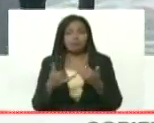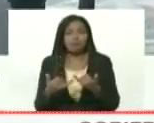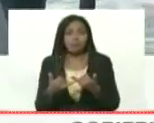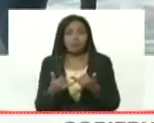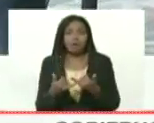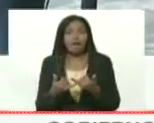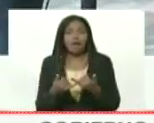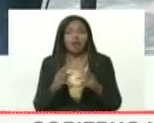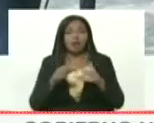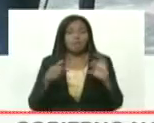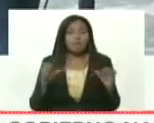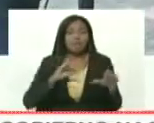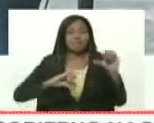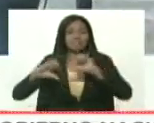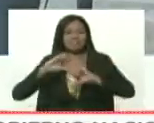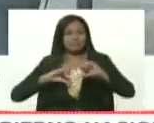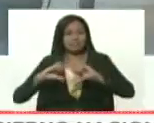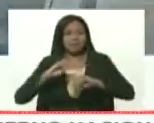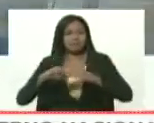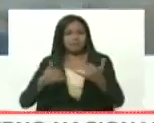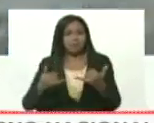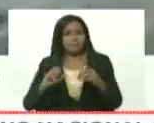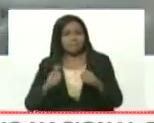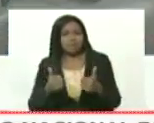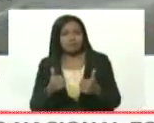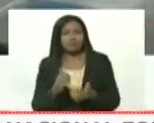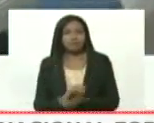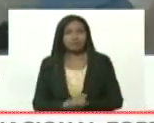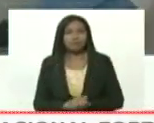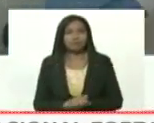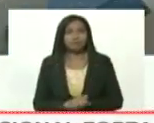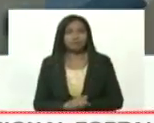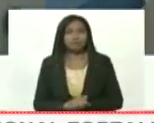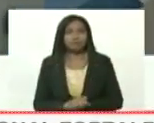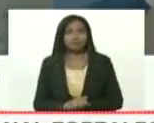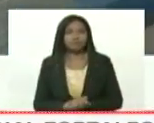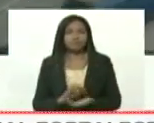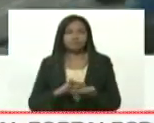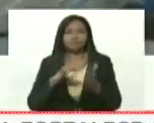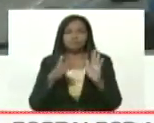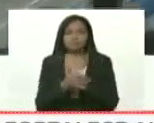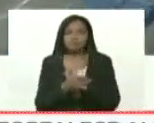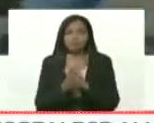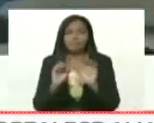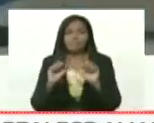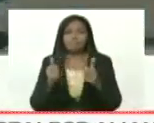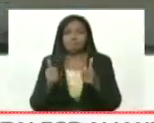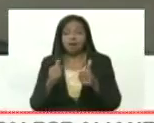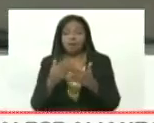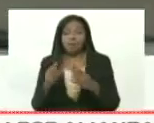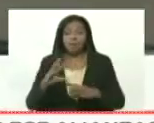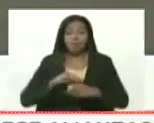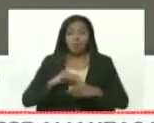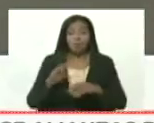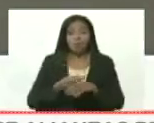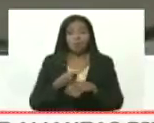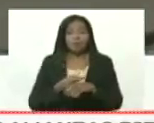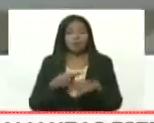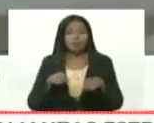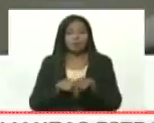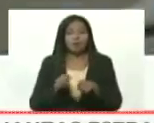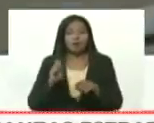Olimpiada Juvenil de Ciencias. La Olimpiada de Ciencias es una iniciativa que asume el gobernador Héctor